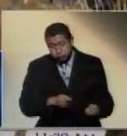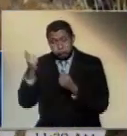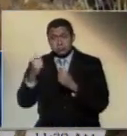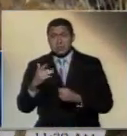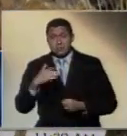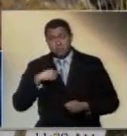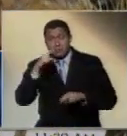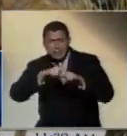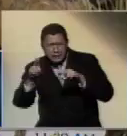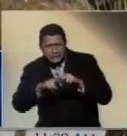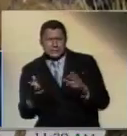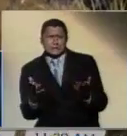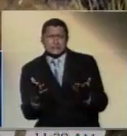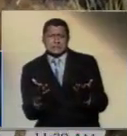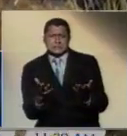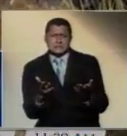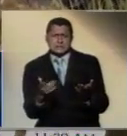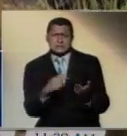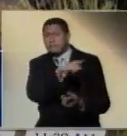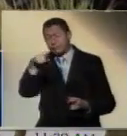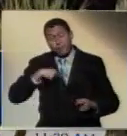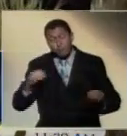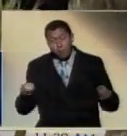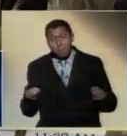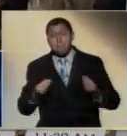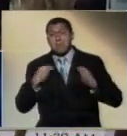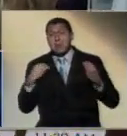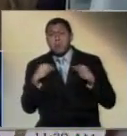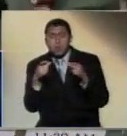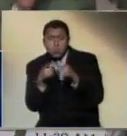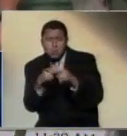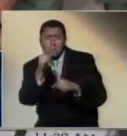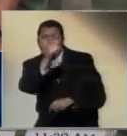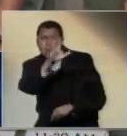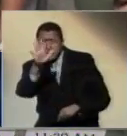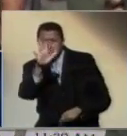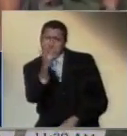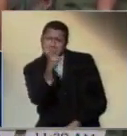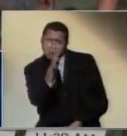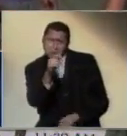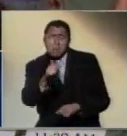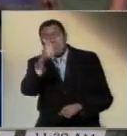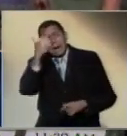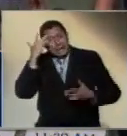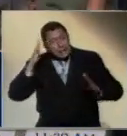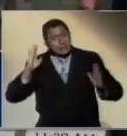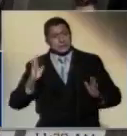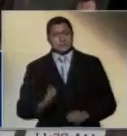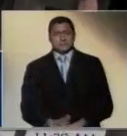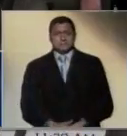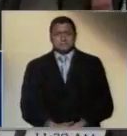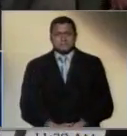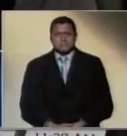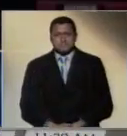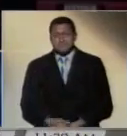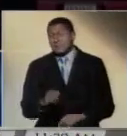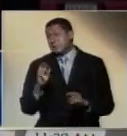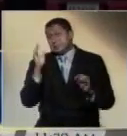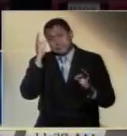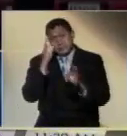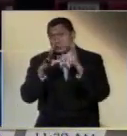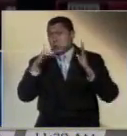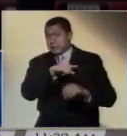ellos niños. Y bueno, nosotros sobrevivimos como un grupito de 15, algo así, o hasta más, creo. De bromita,